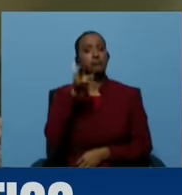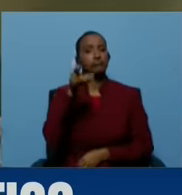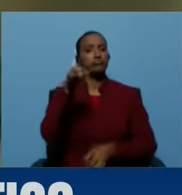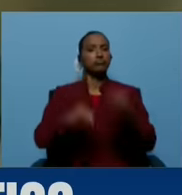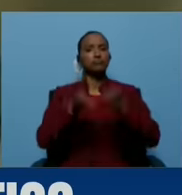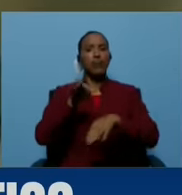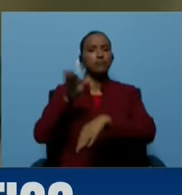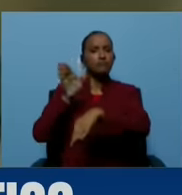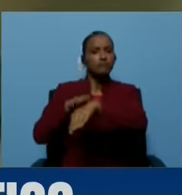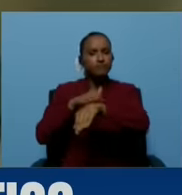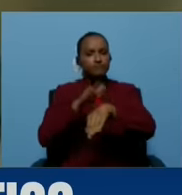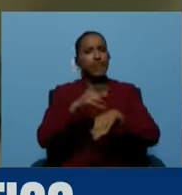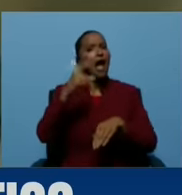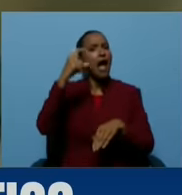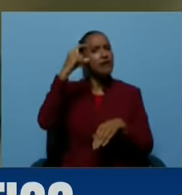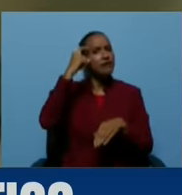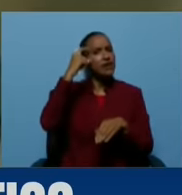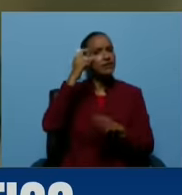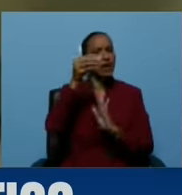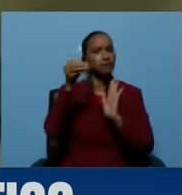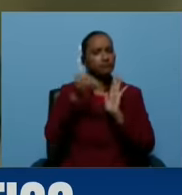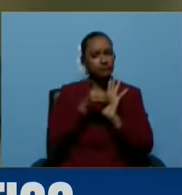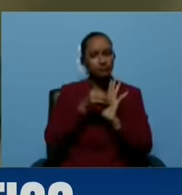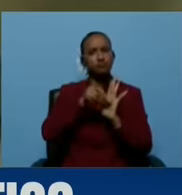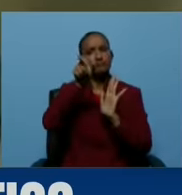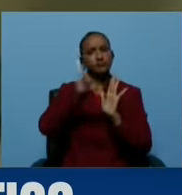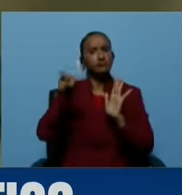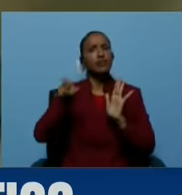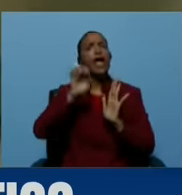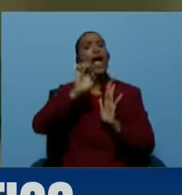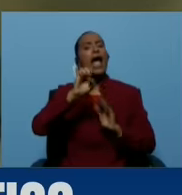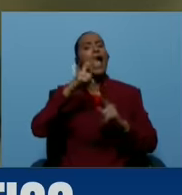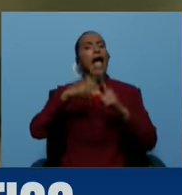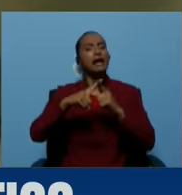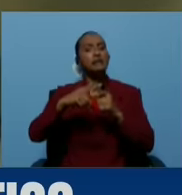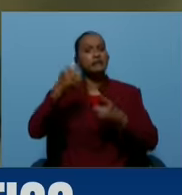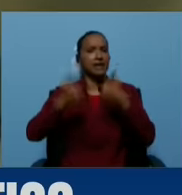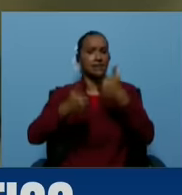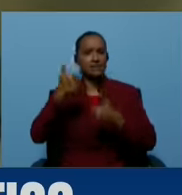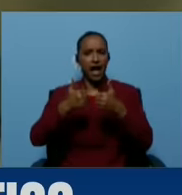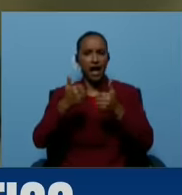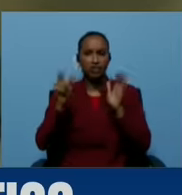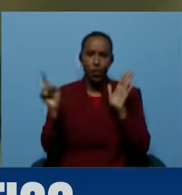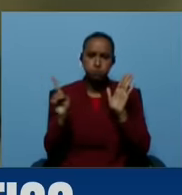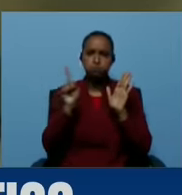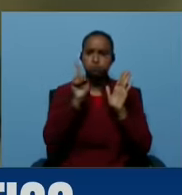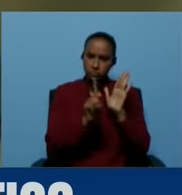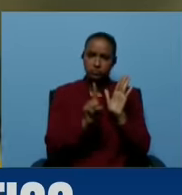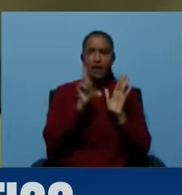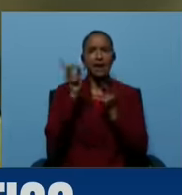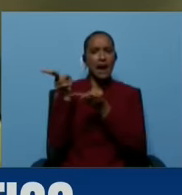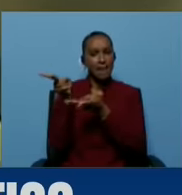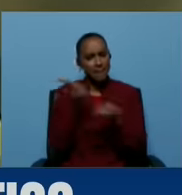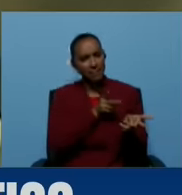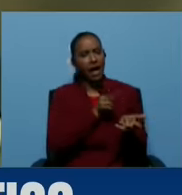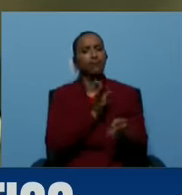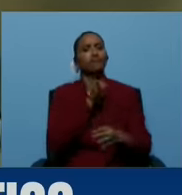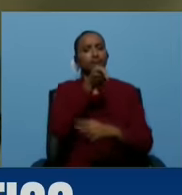a los excandidatos presidenciales para iniciar este proceso de investigación referido al 28 de